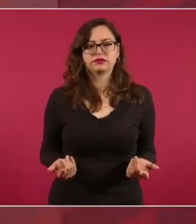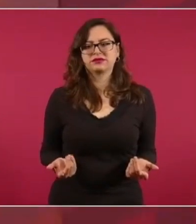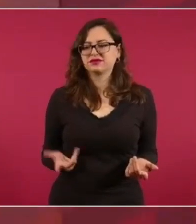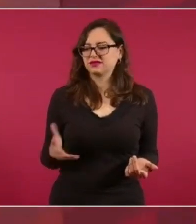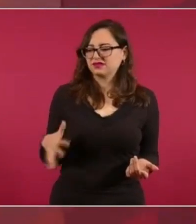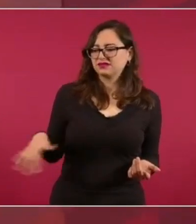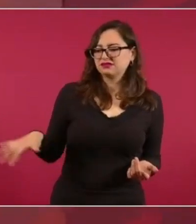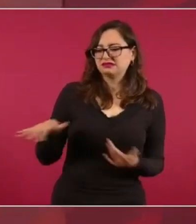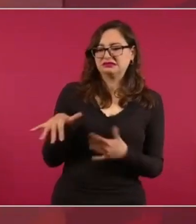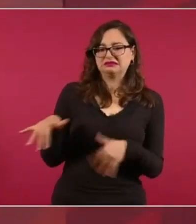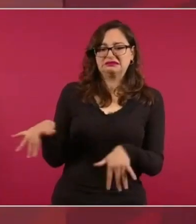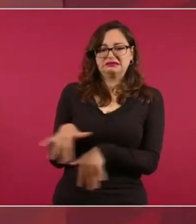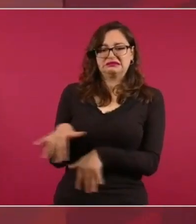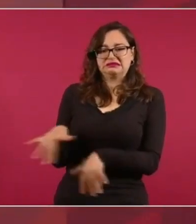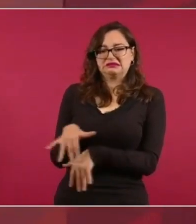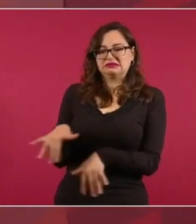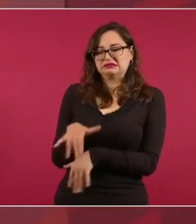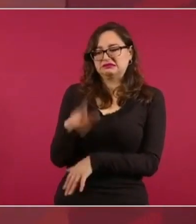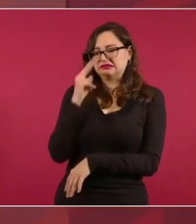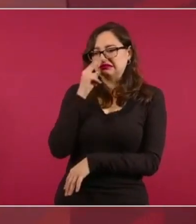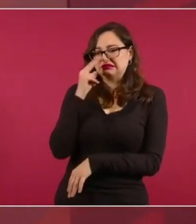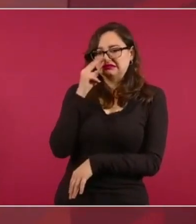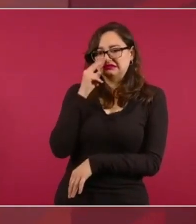chusma, nacos,